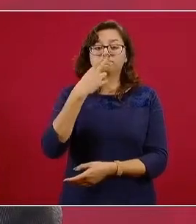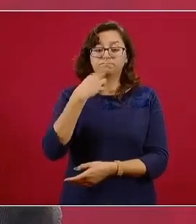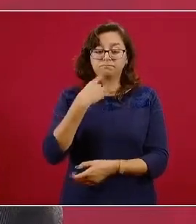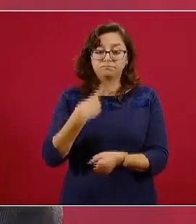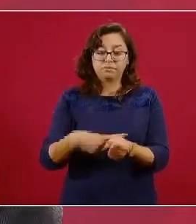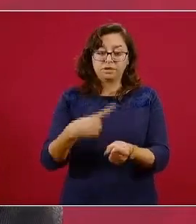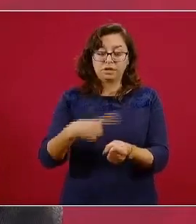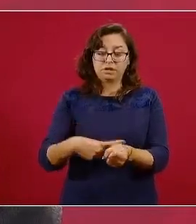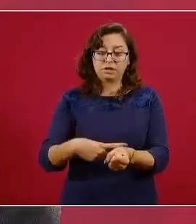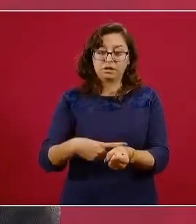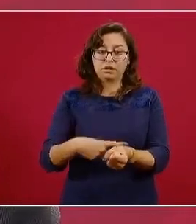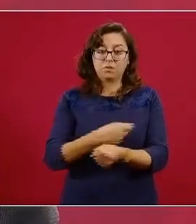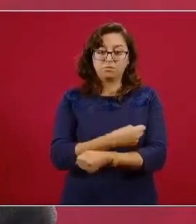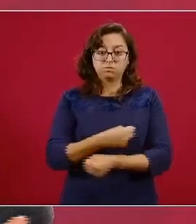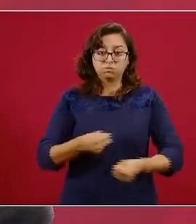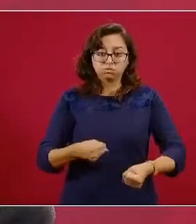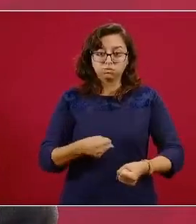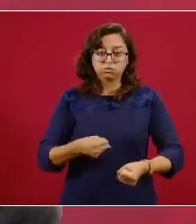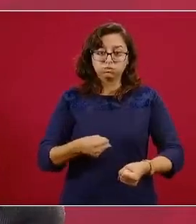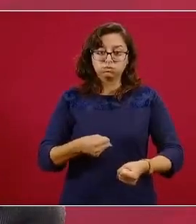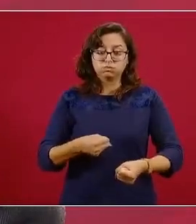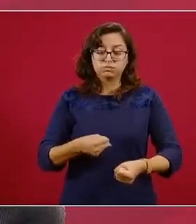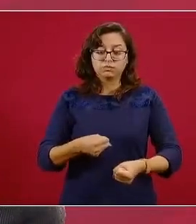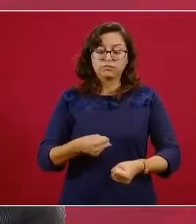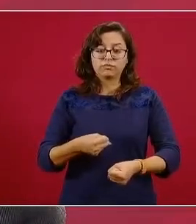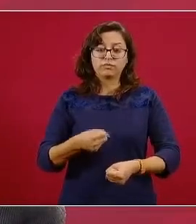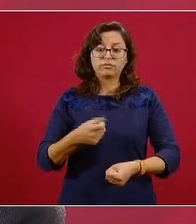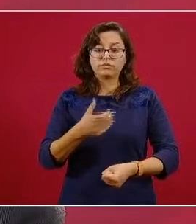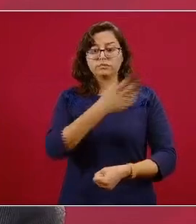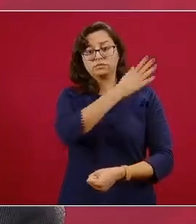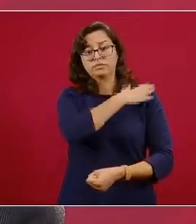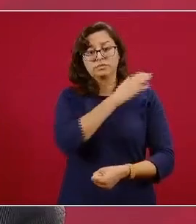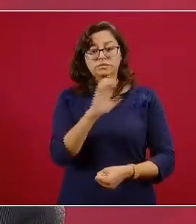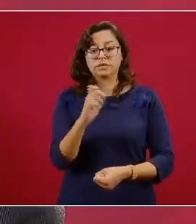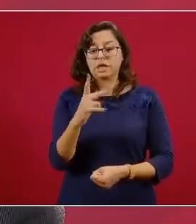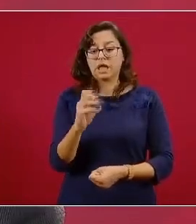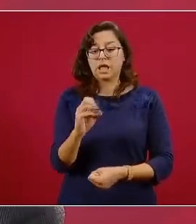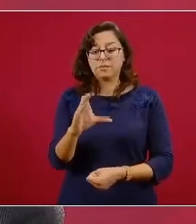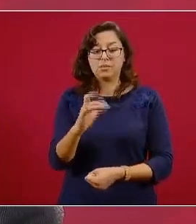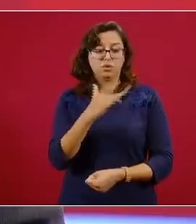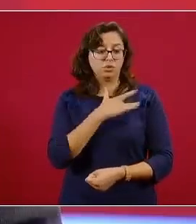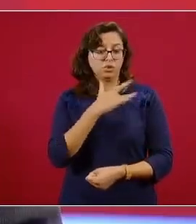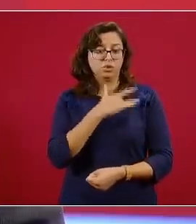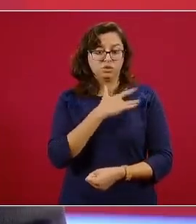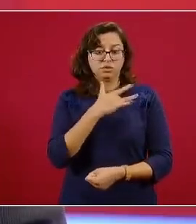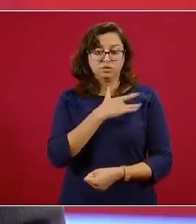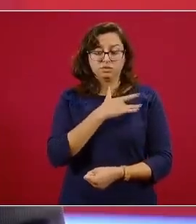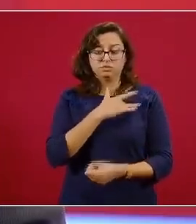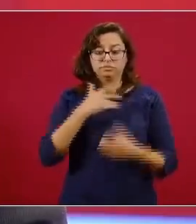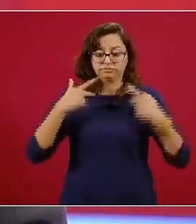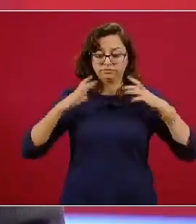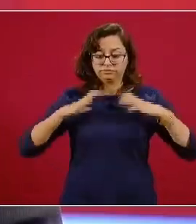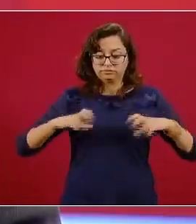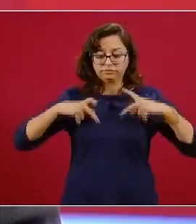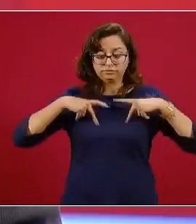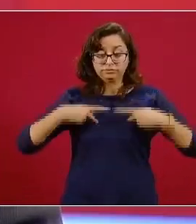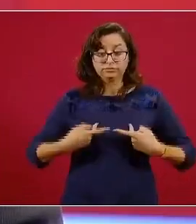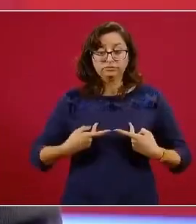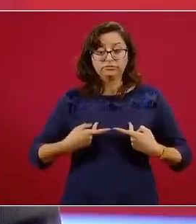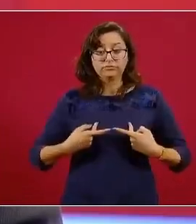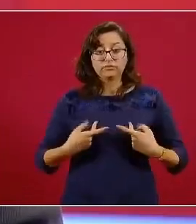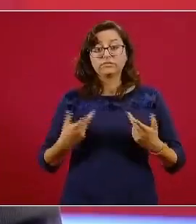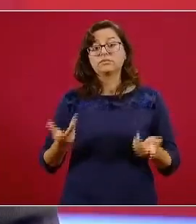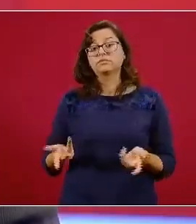diabetes, obesidad, enfermedad pulmonar y cardíaca crónicas, inmunosupresión. En el